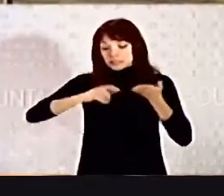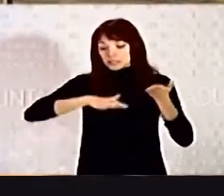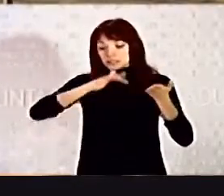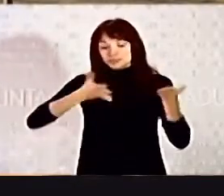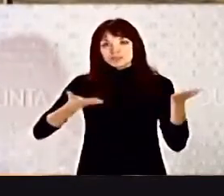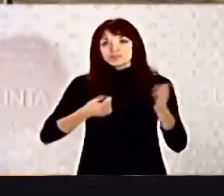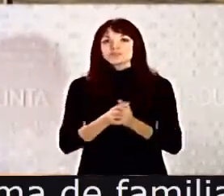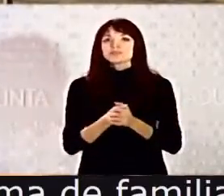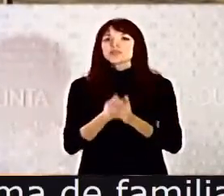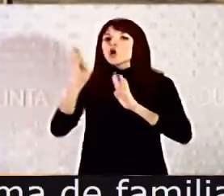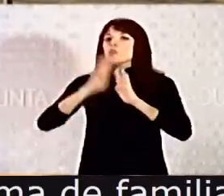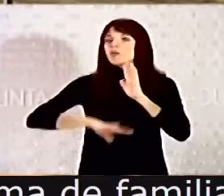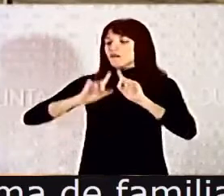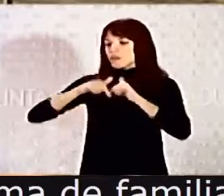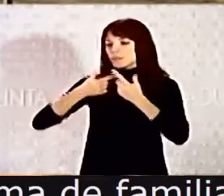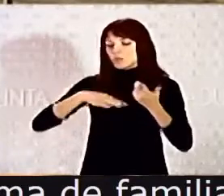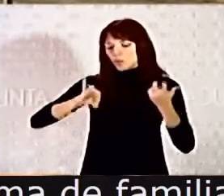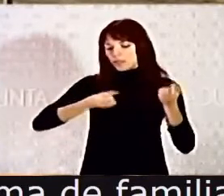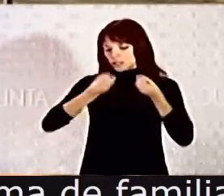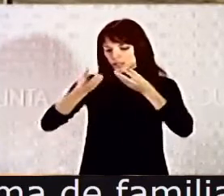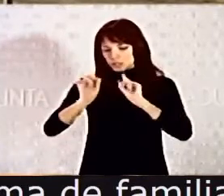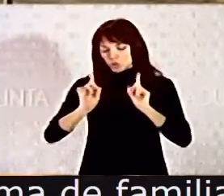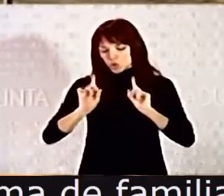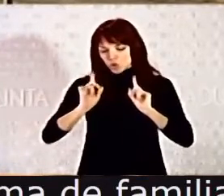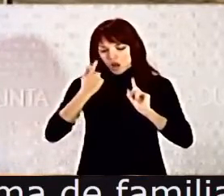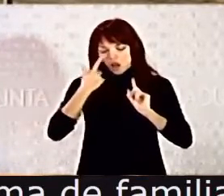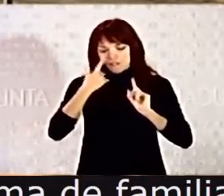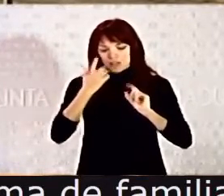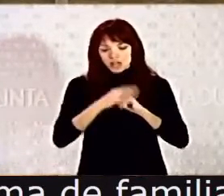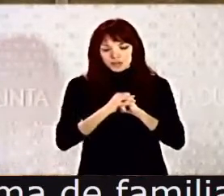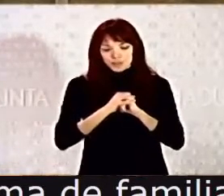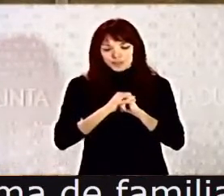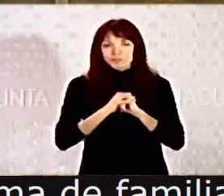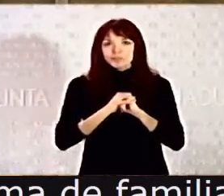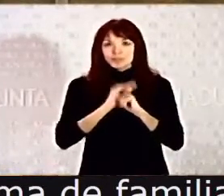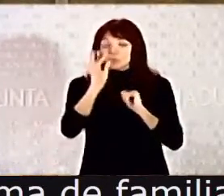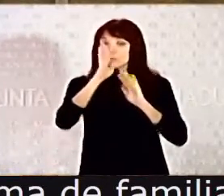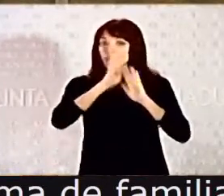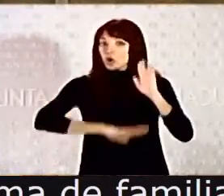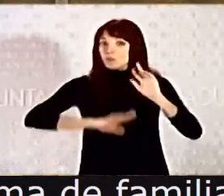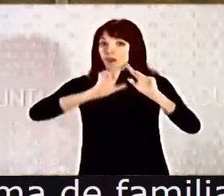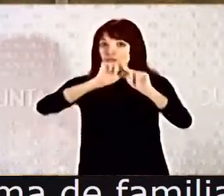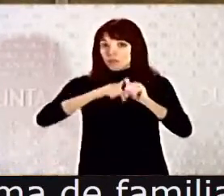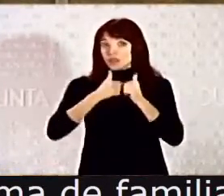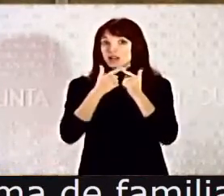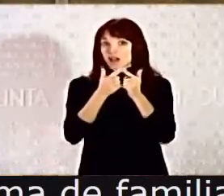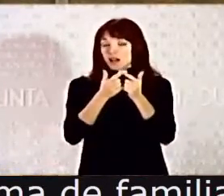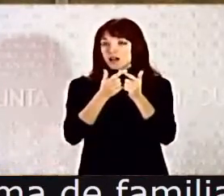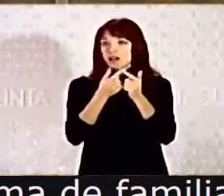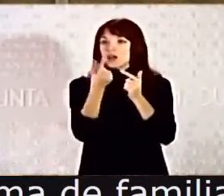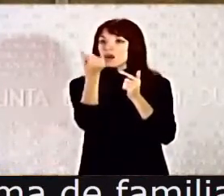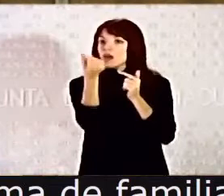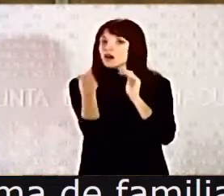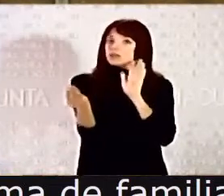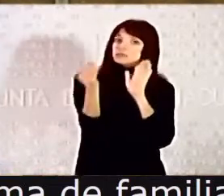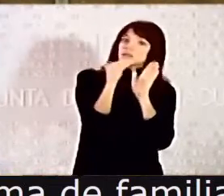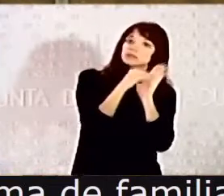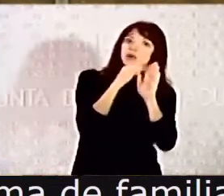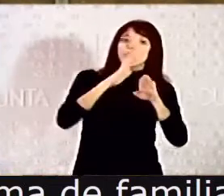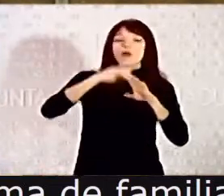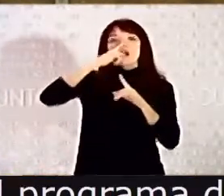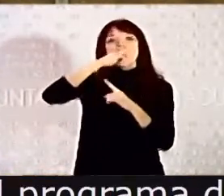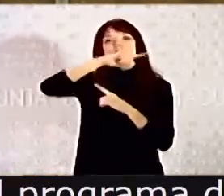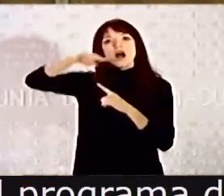programa de familia, igual no se lo dije. A ver. El programa de familia está dotado para las